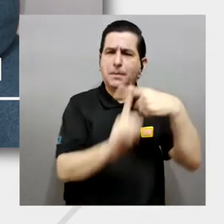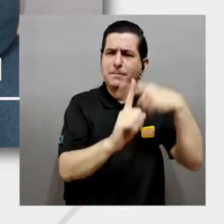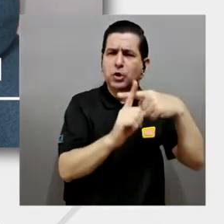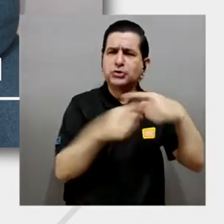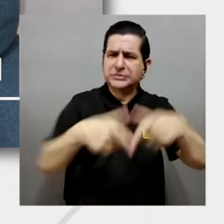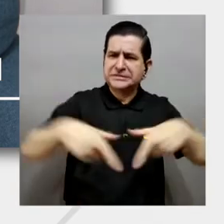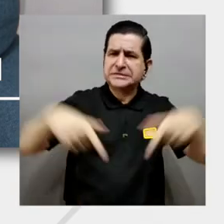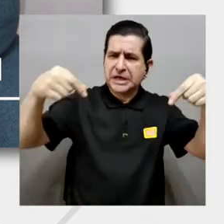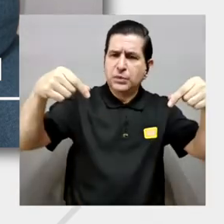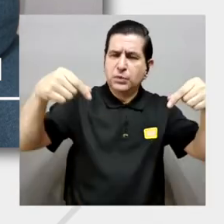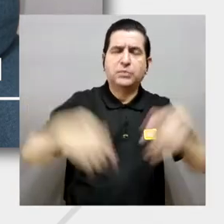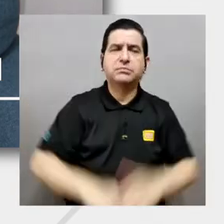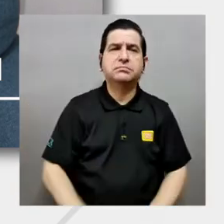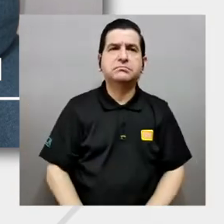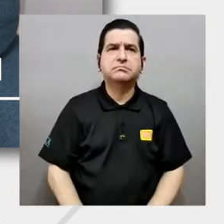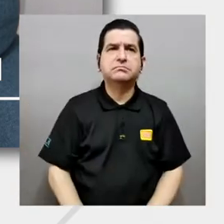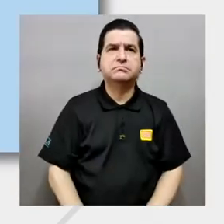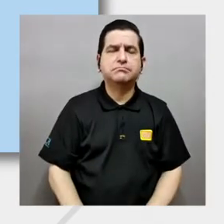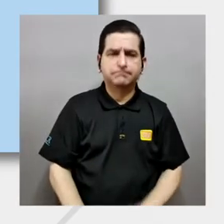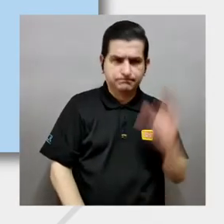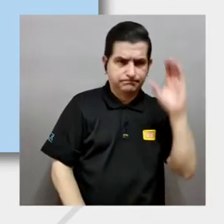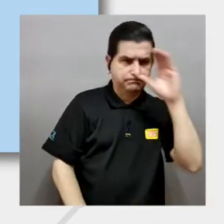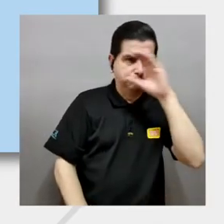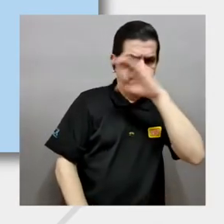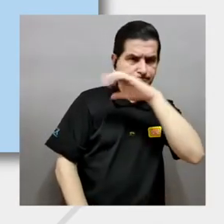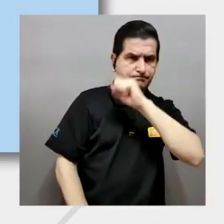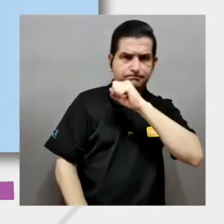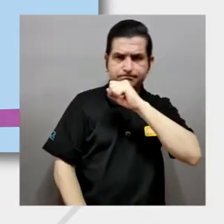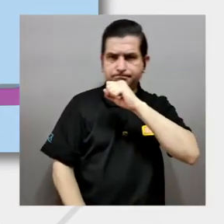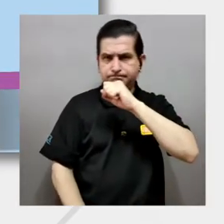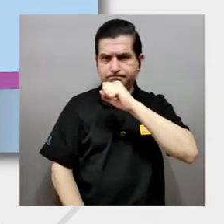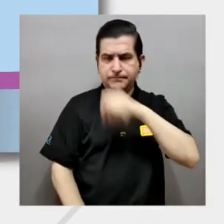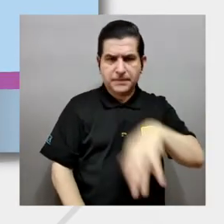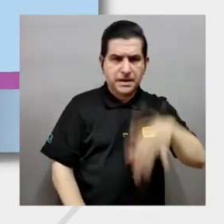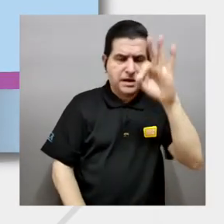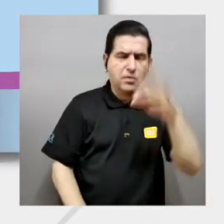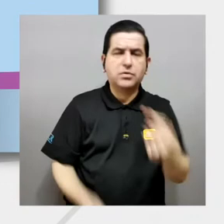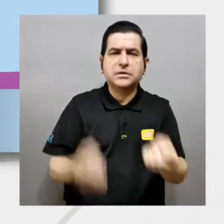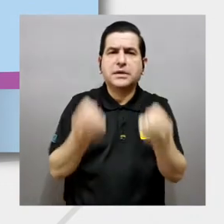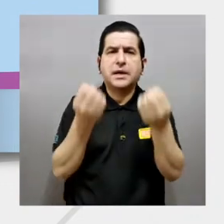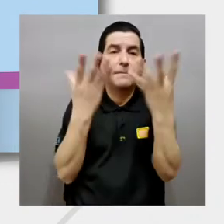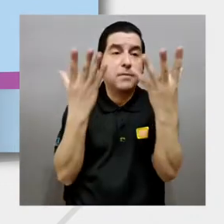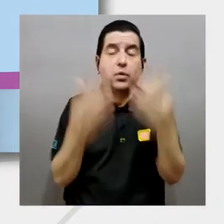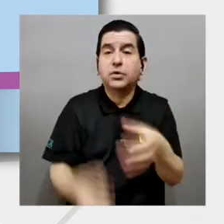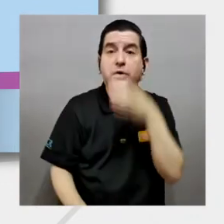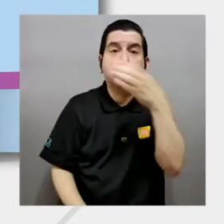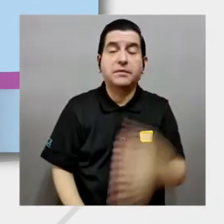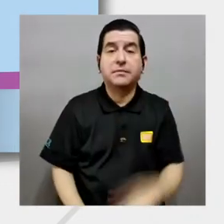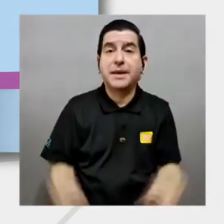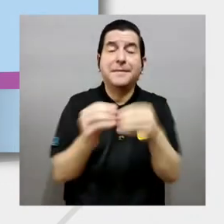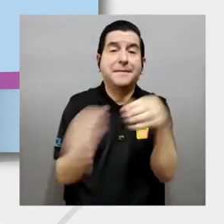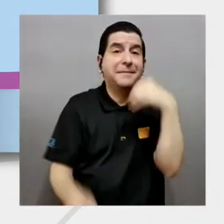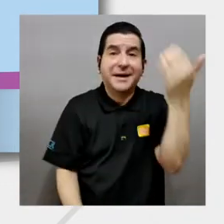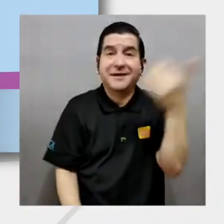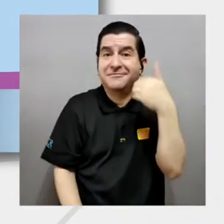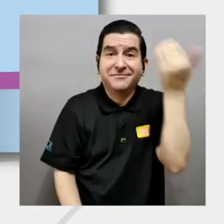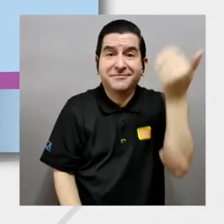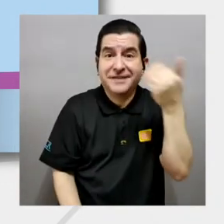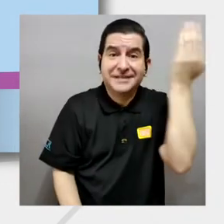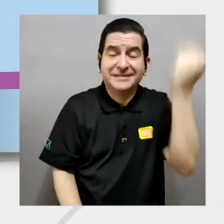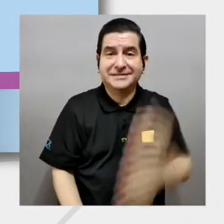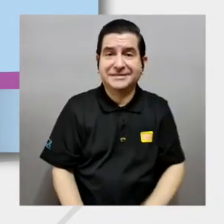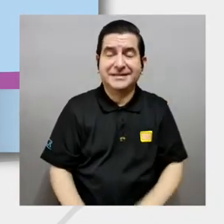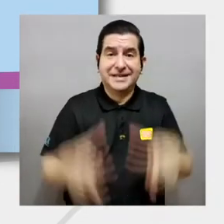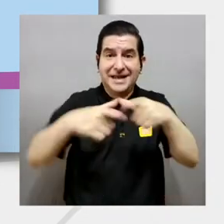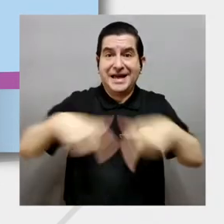la salud también de la gente. Algo positivo de Japón, podemos ver que podemos